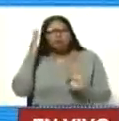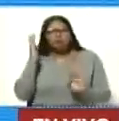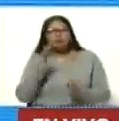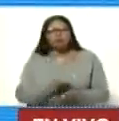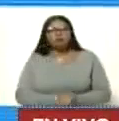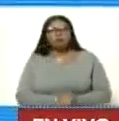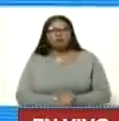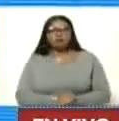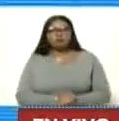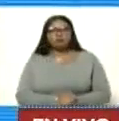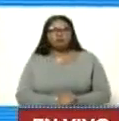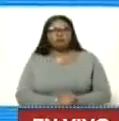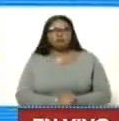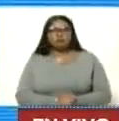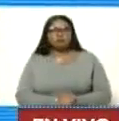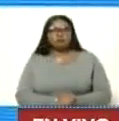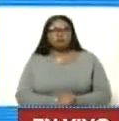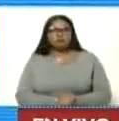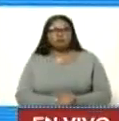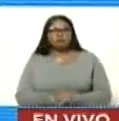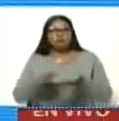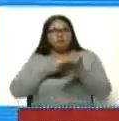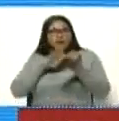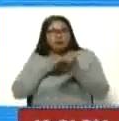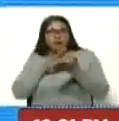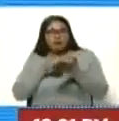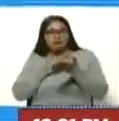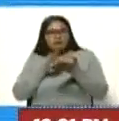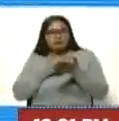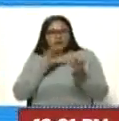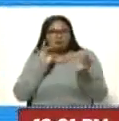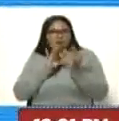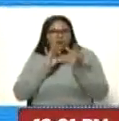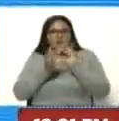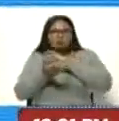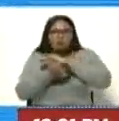Es esto, son las redes. Estamos hablando del año